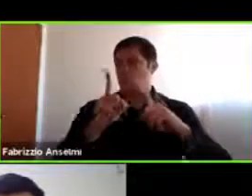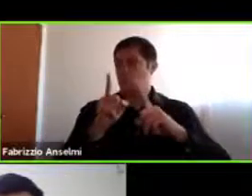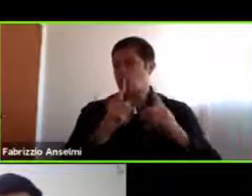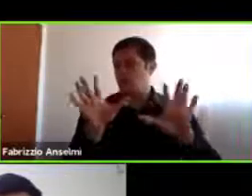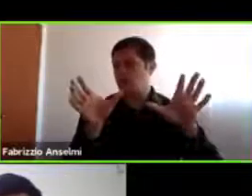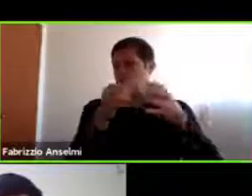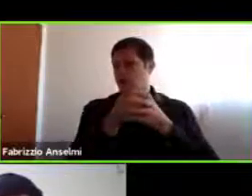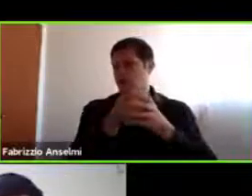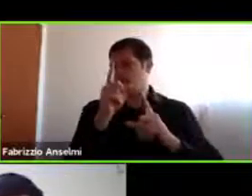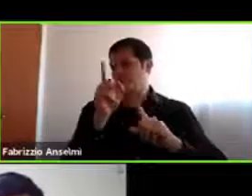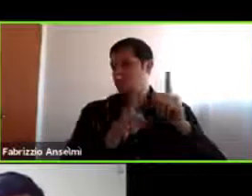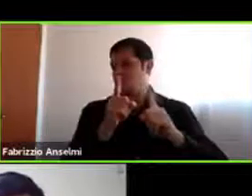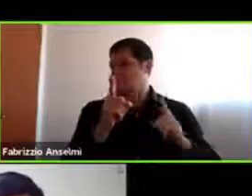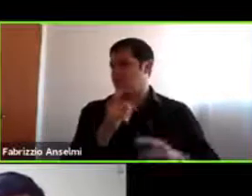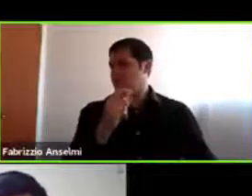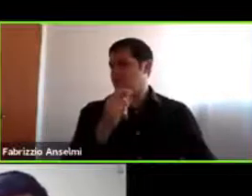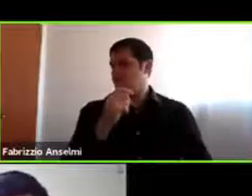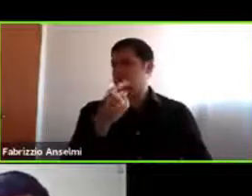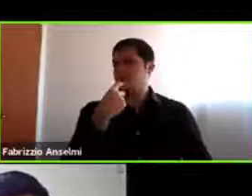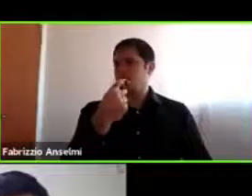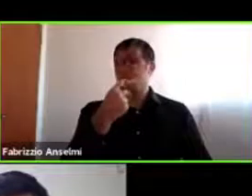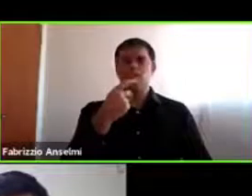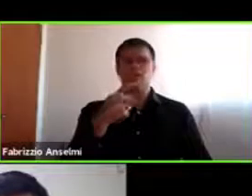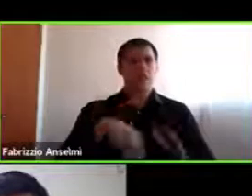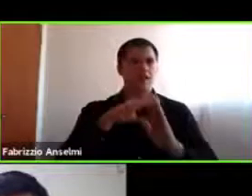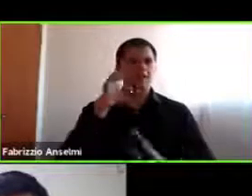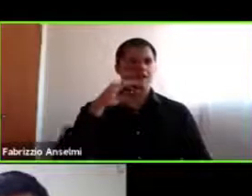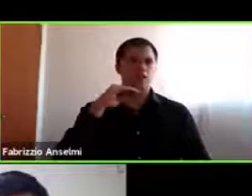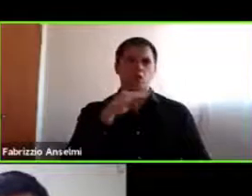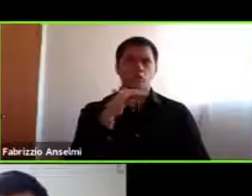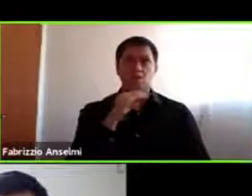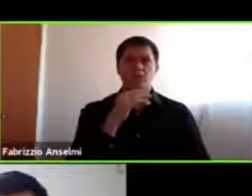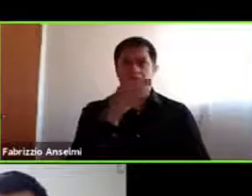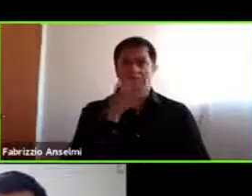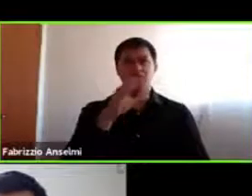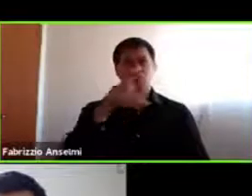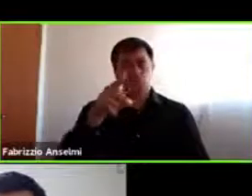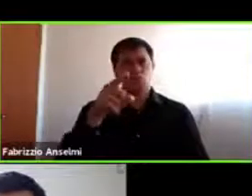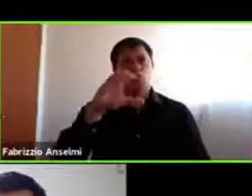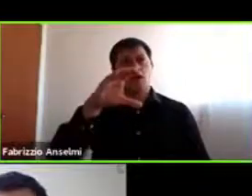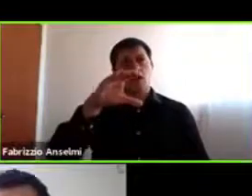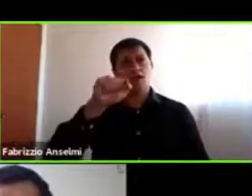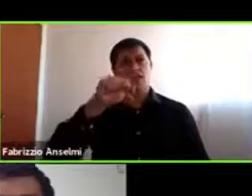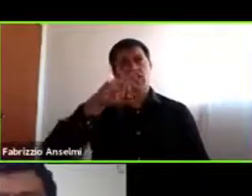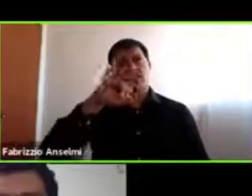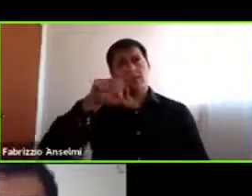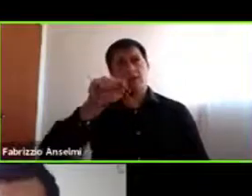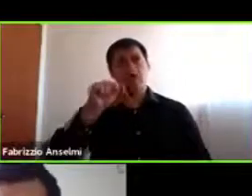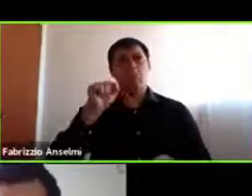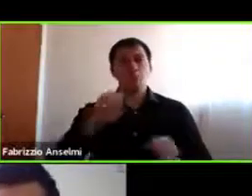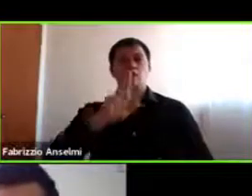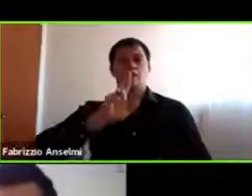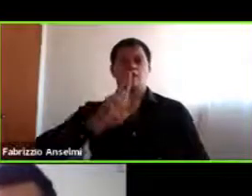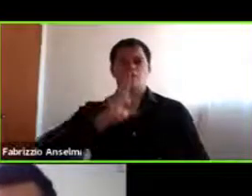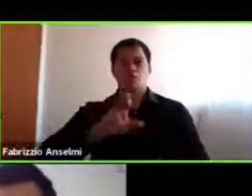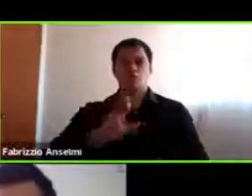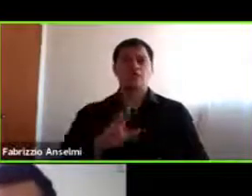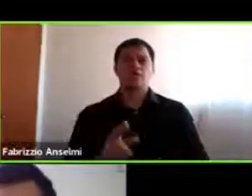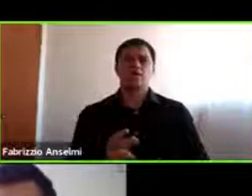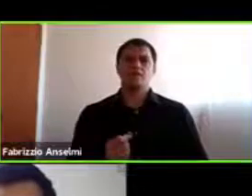más de uso creo Camila que tú tal vez las puedes contestar más apropiadamente